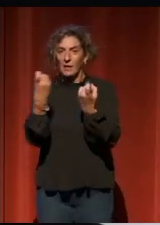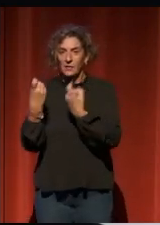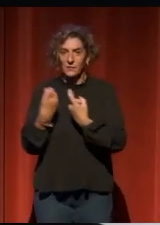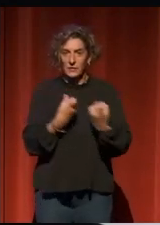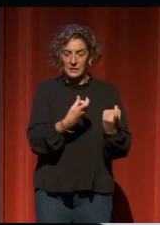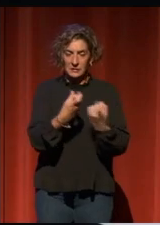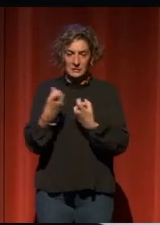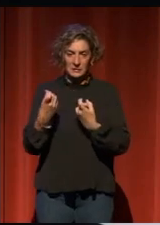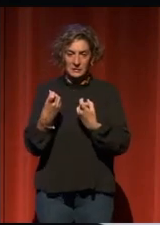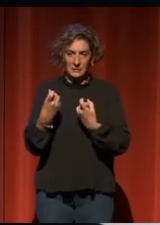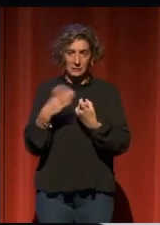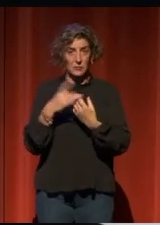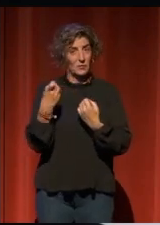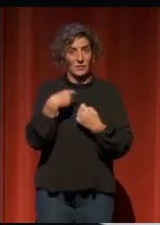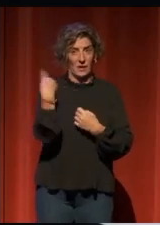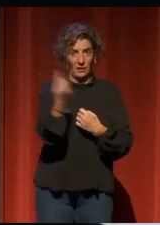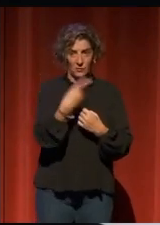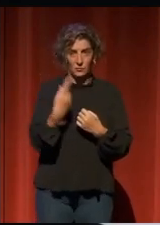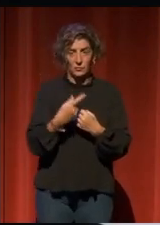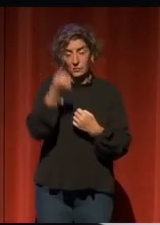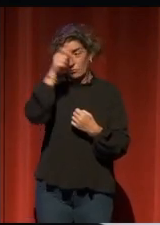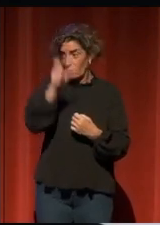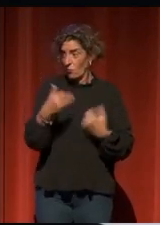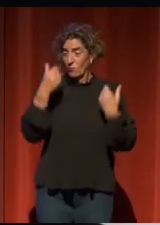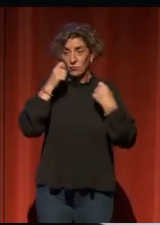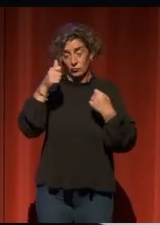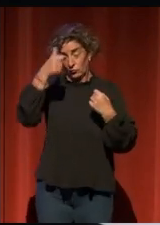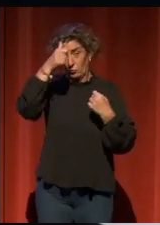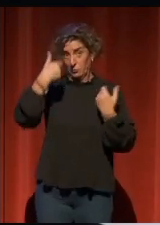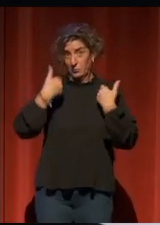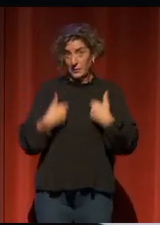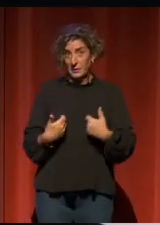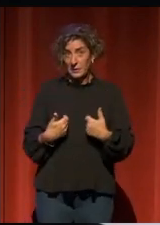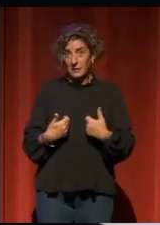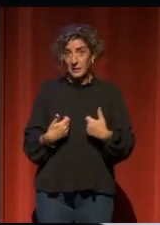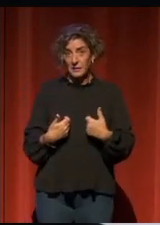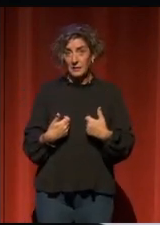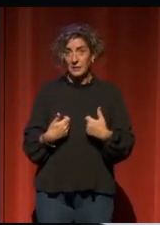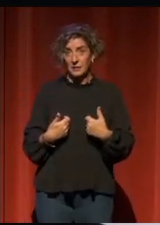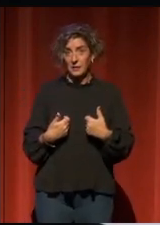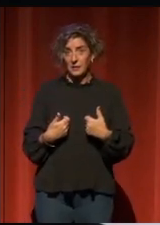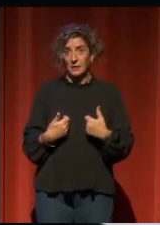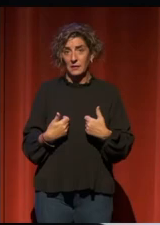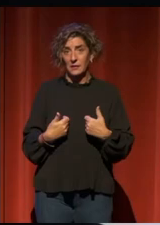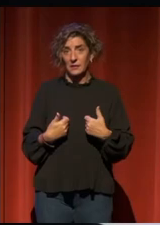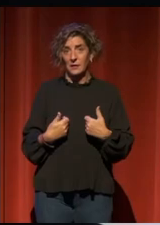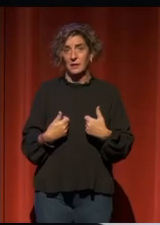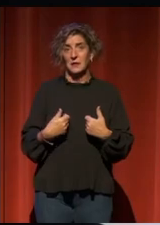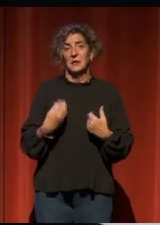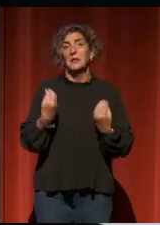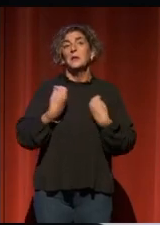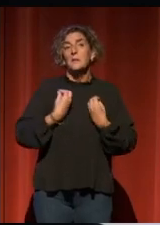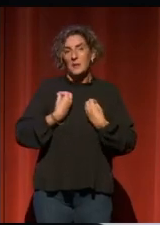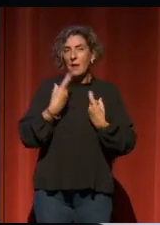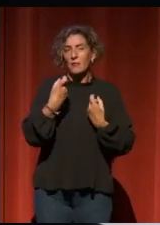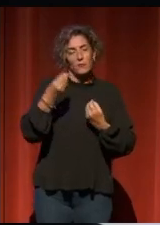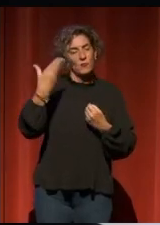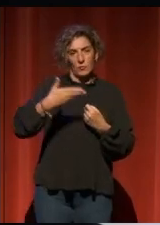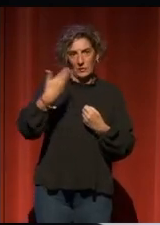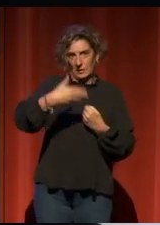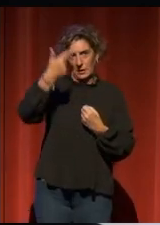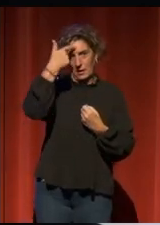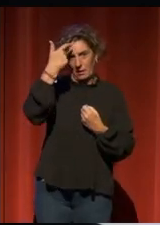títulos. Un ser humano no es nada sin la memoria, no puede entender